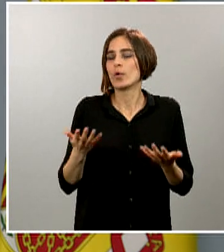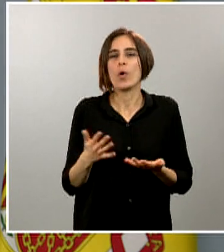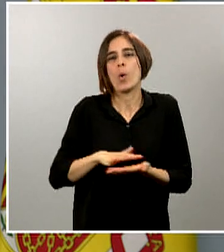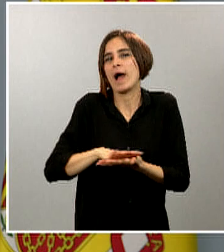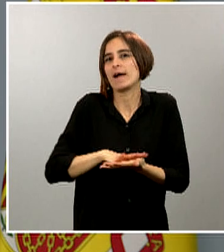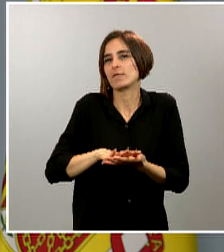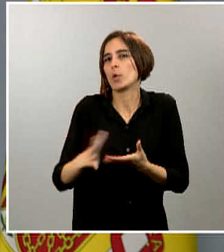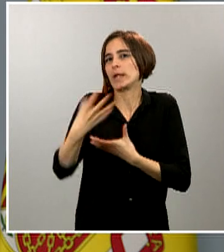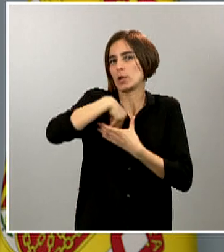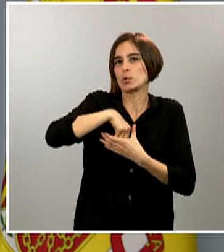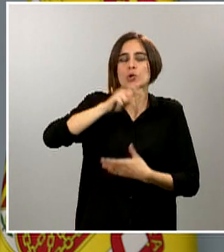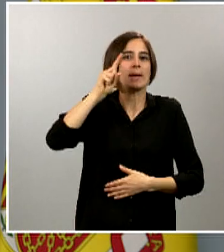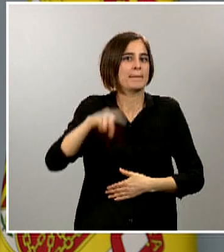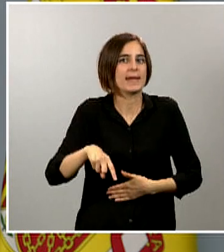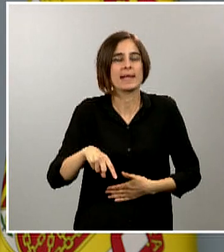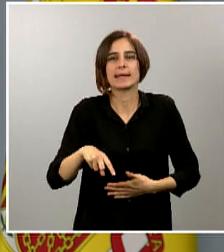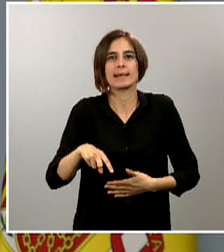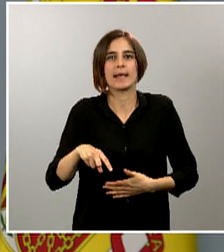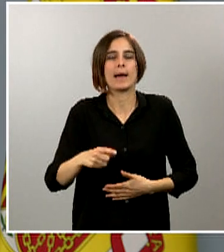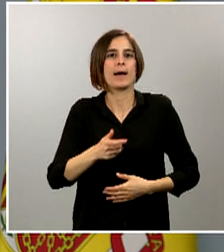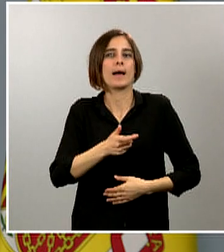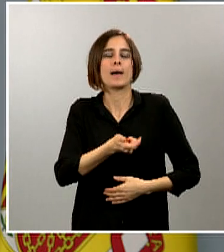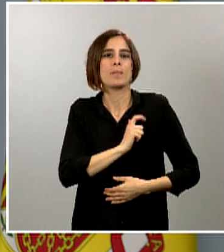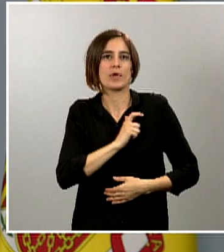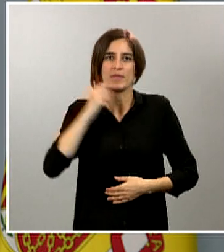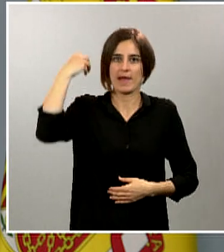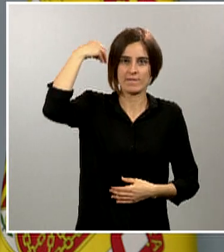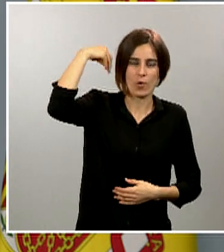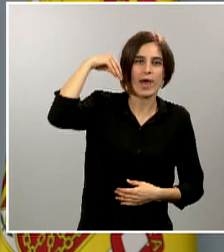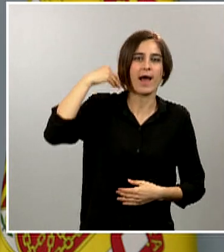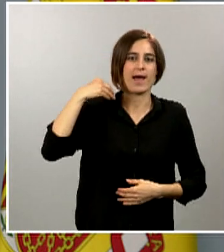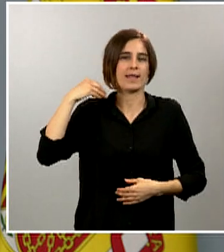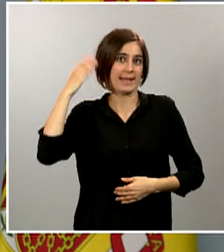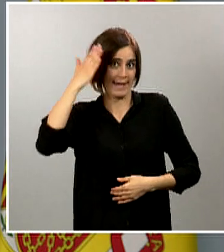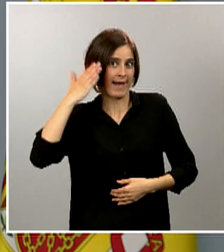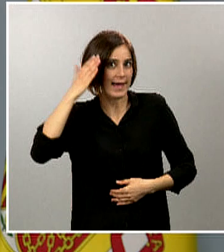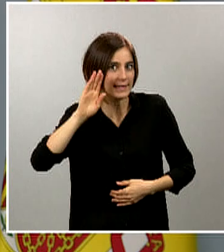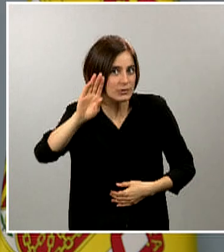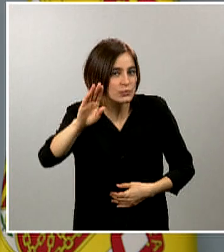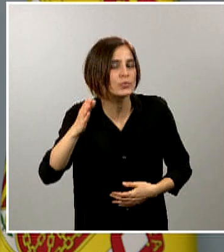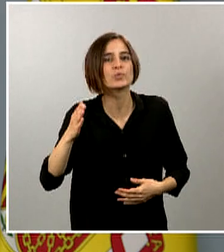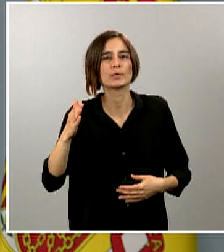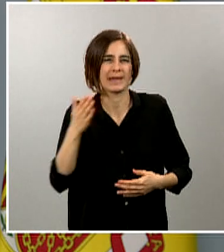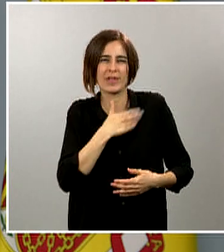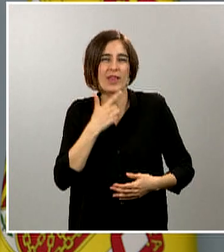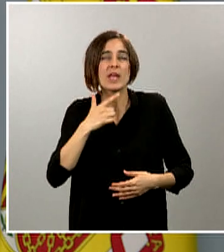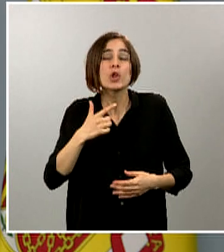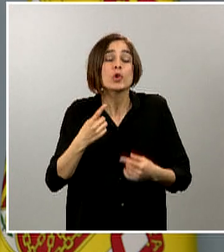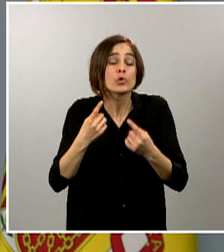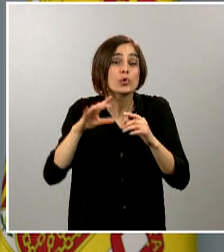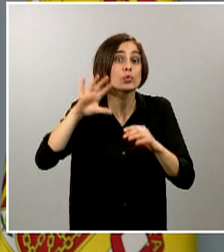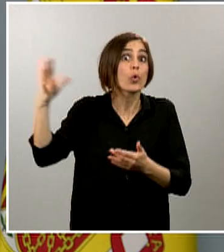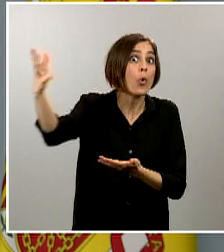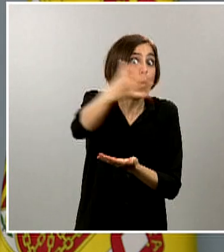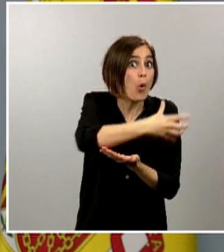están coordinados de Policía Foral con nuestra Guardia Civil en Navarra, el servicio de tráfico de la Guardia Civil en Navarra. Ahí van a estar todos para